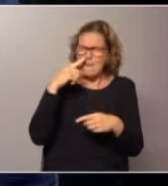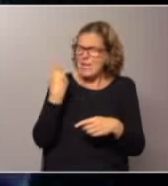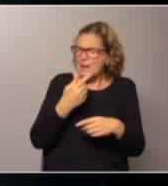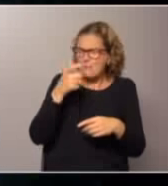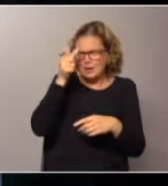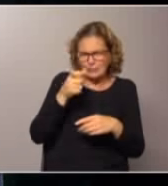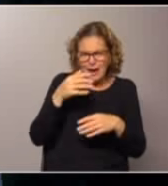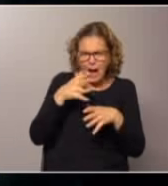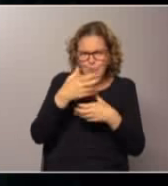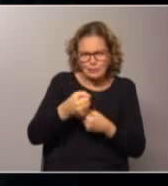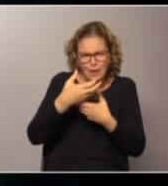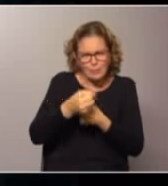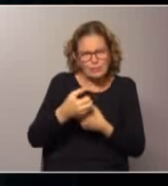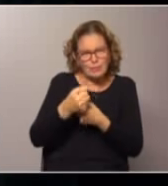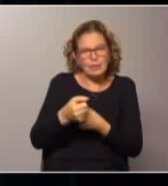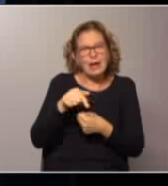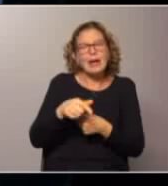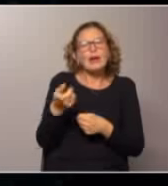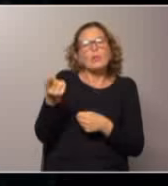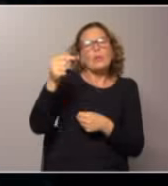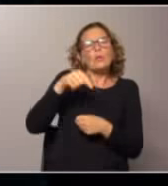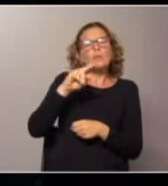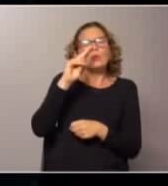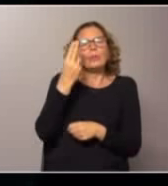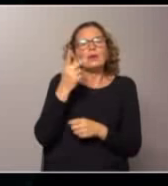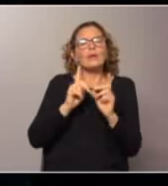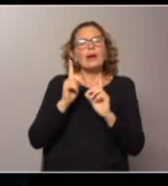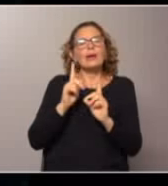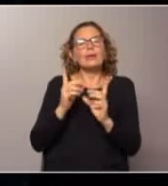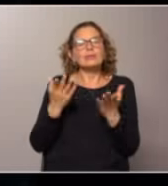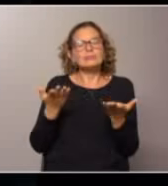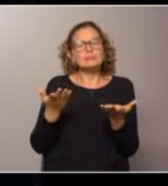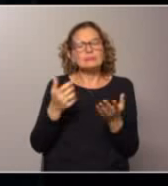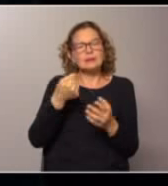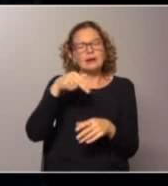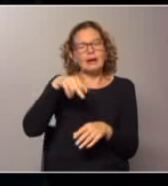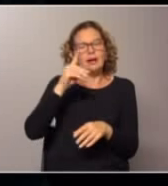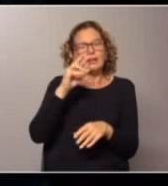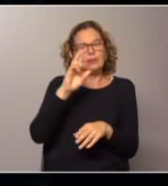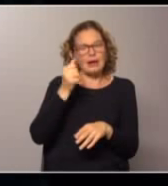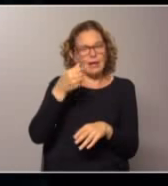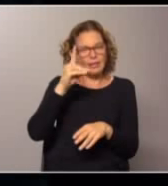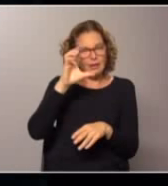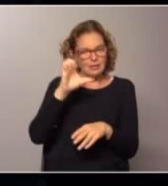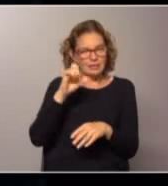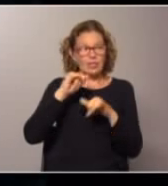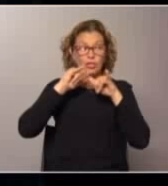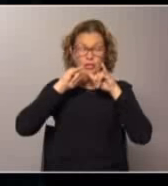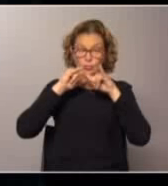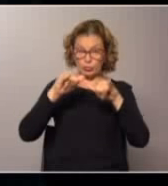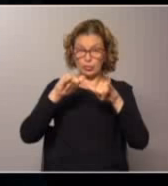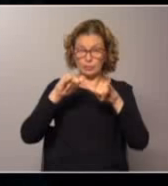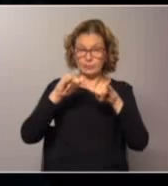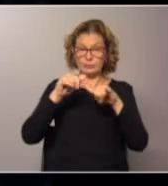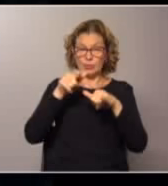irónico si tienes una cortina entero como lo trasladamos a nuestro país con algo de actualidad andrade denunció a